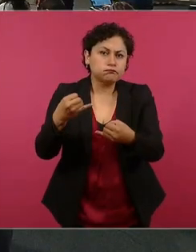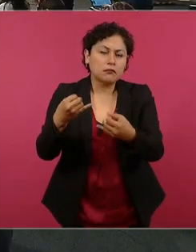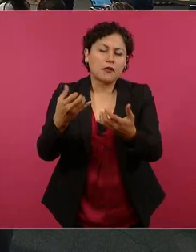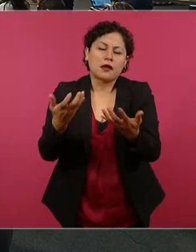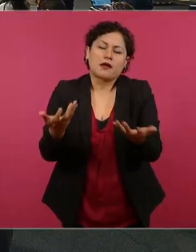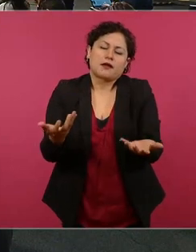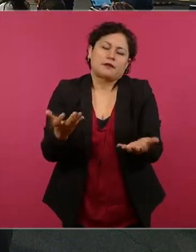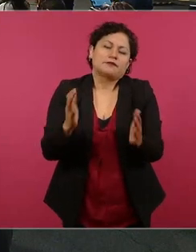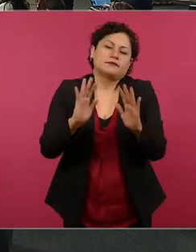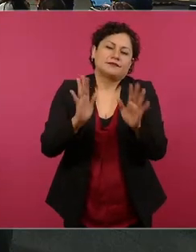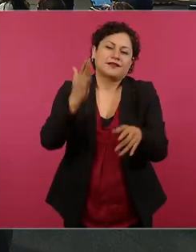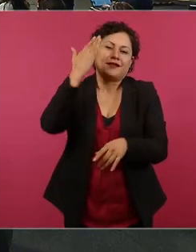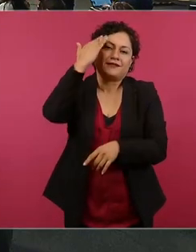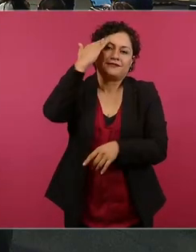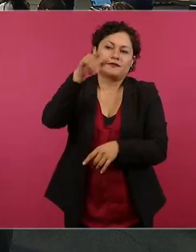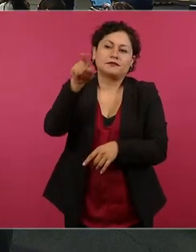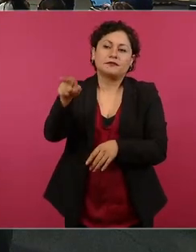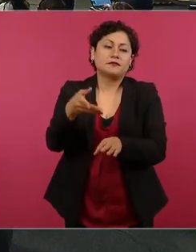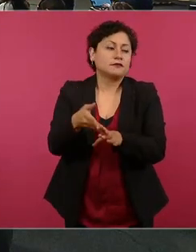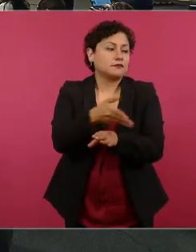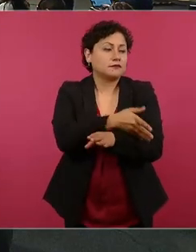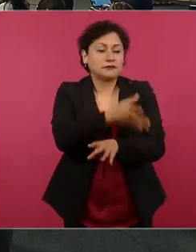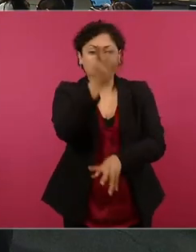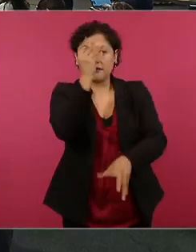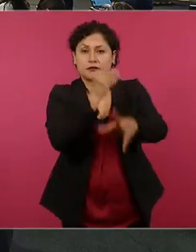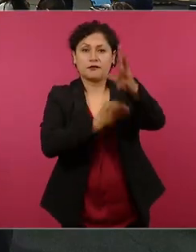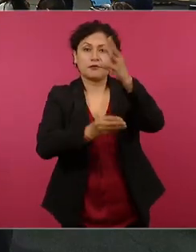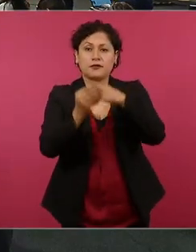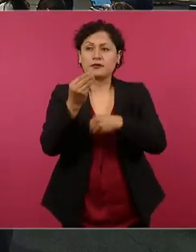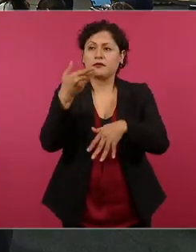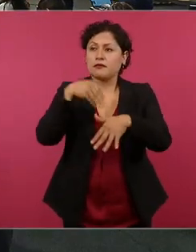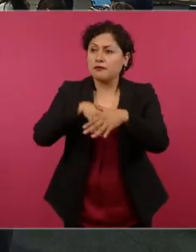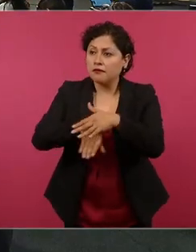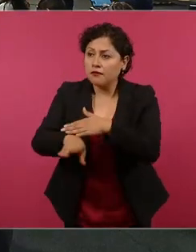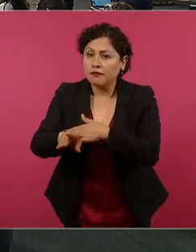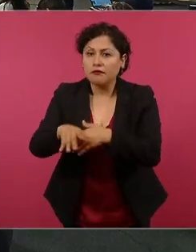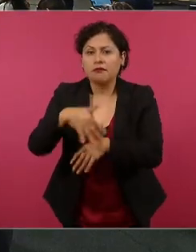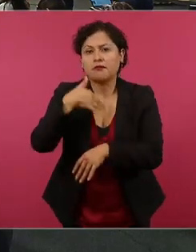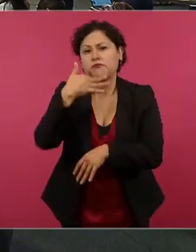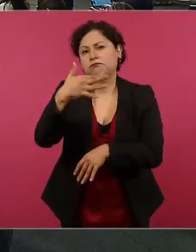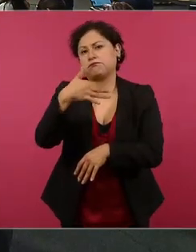que van a ser susceptibles a corromperse,